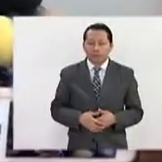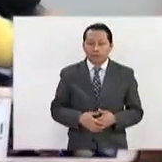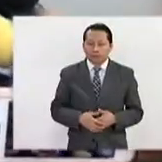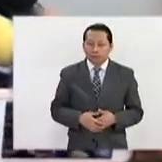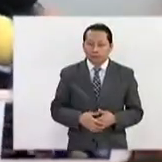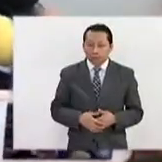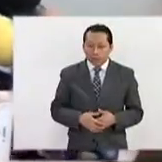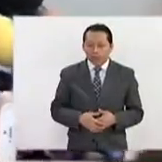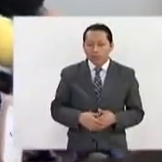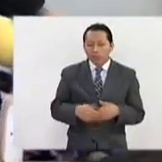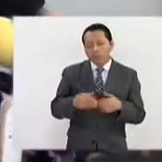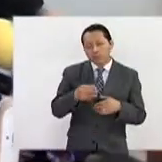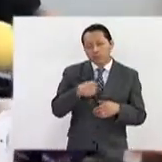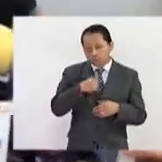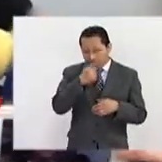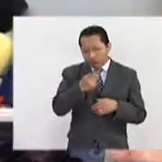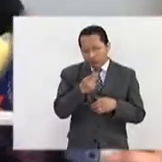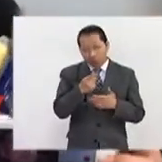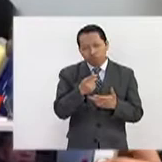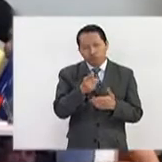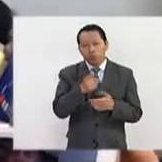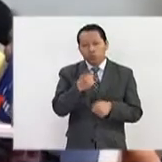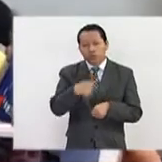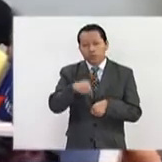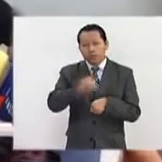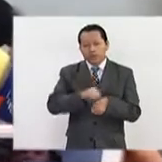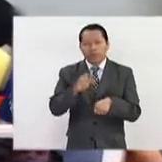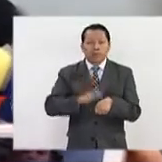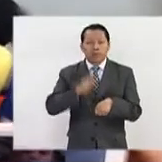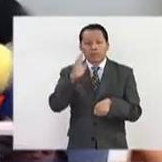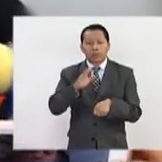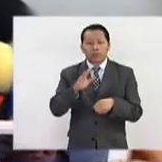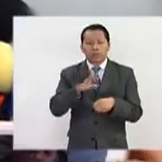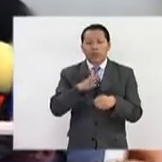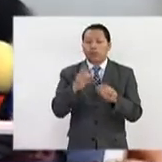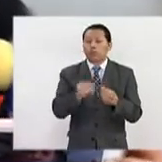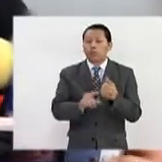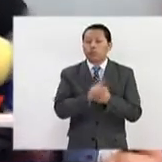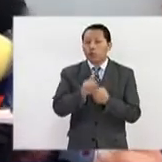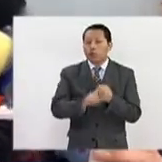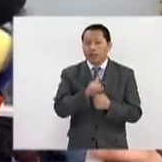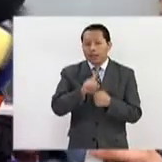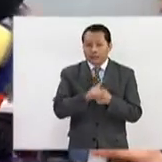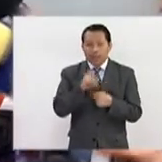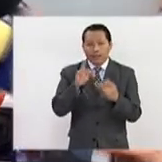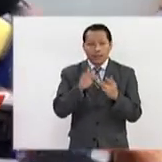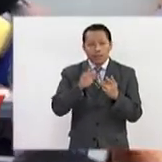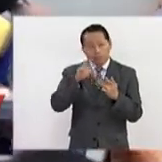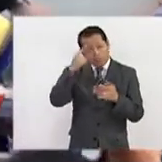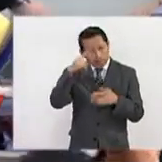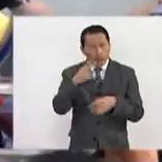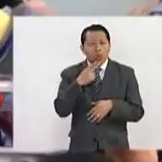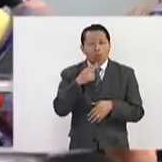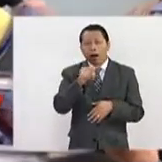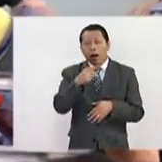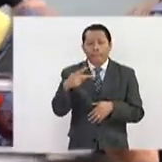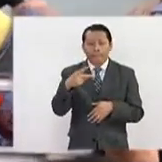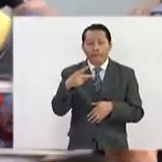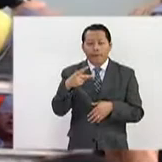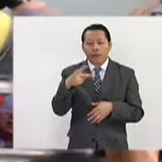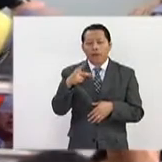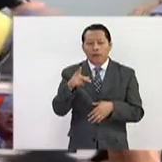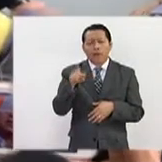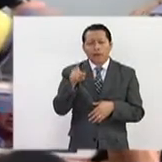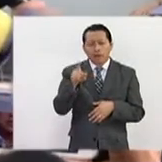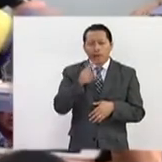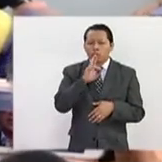Amplíen el término una semana más, porque hemos tenido muchos problemas de logística con el uso de la aplicación. Y él nos